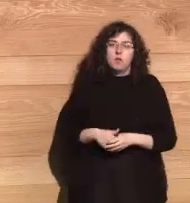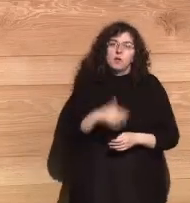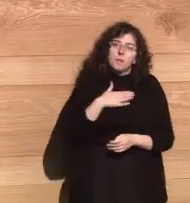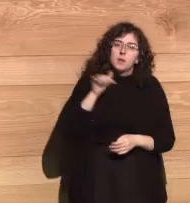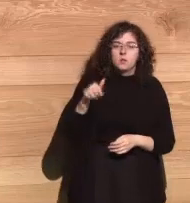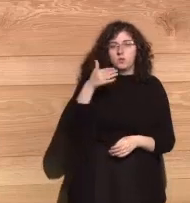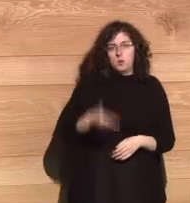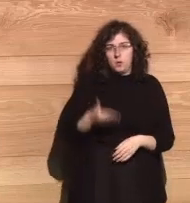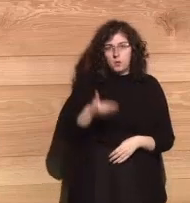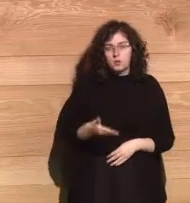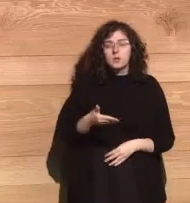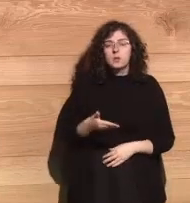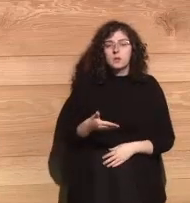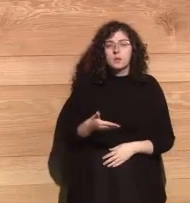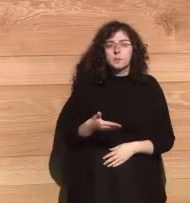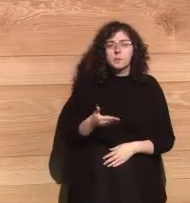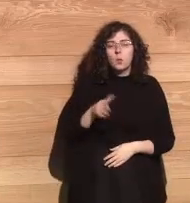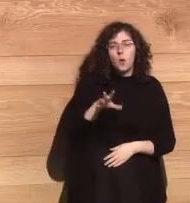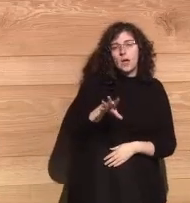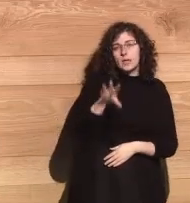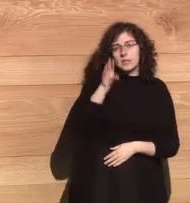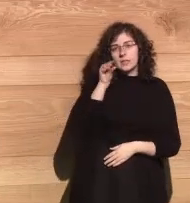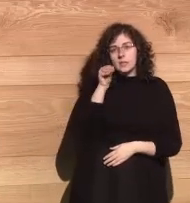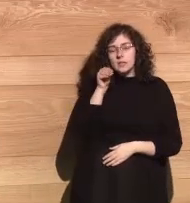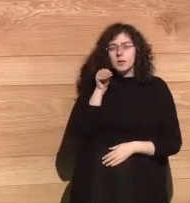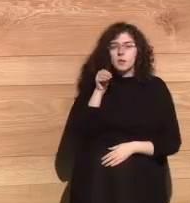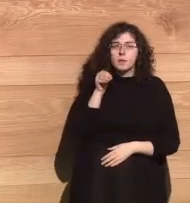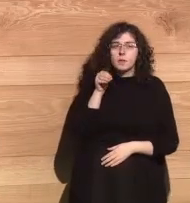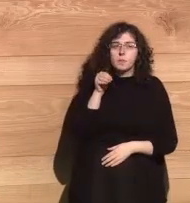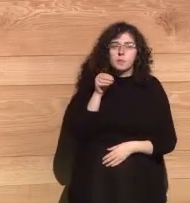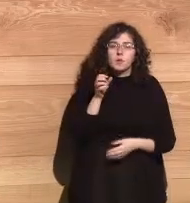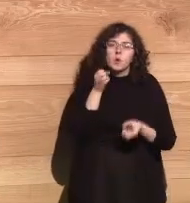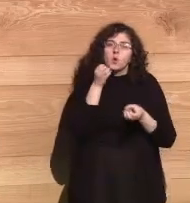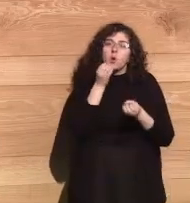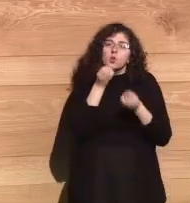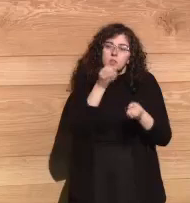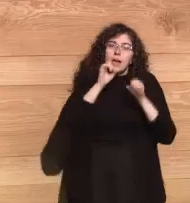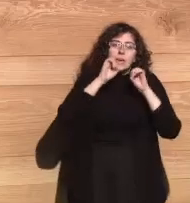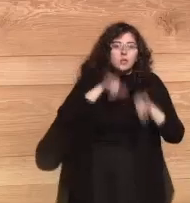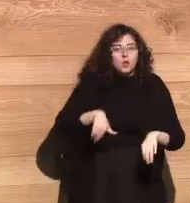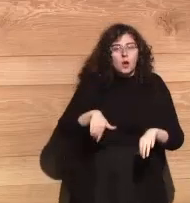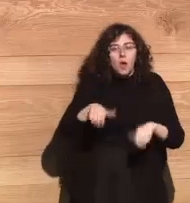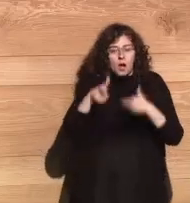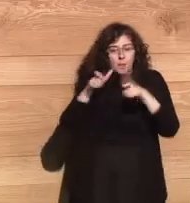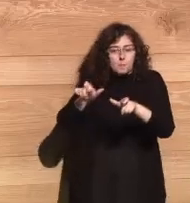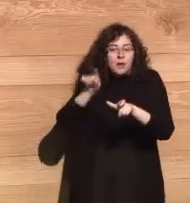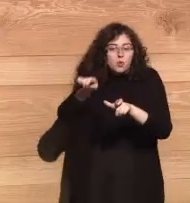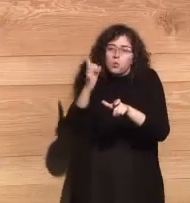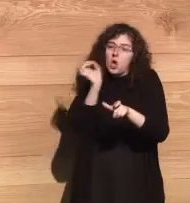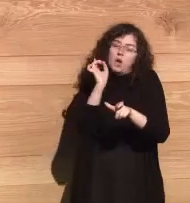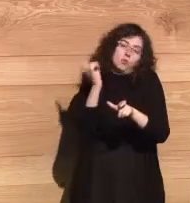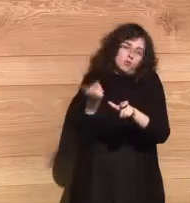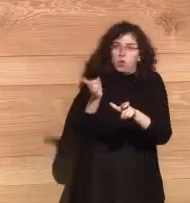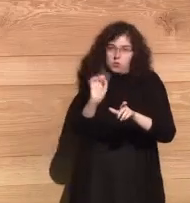era importante para entender cómo funciona. No se puede contar la historia por una parte, ¿no? Entonces solo hay que